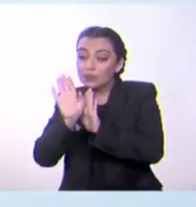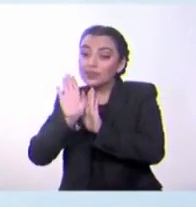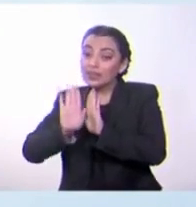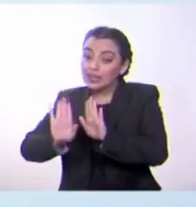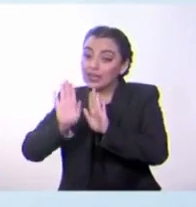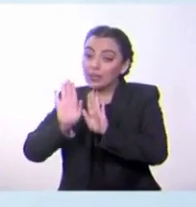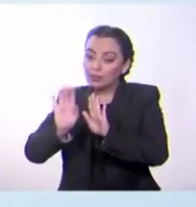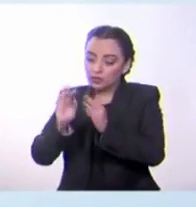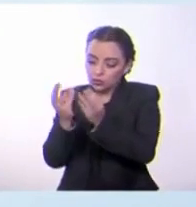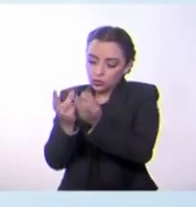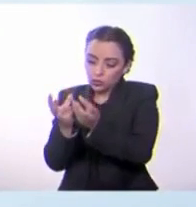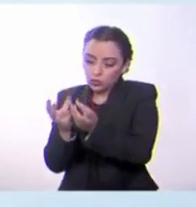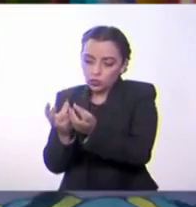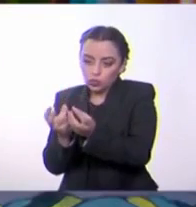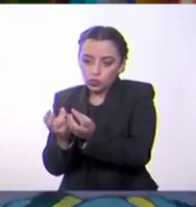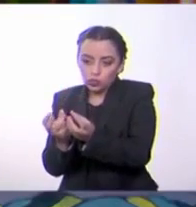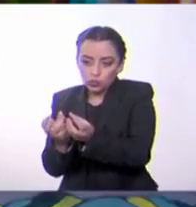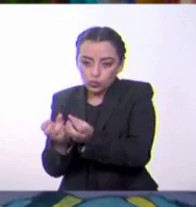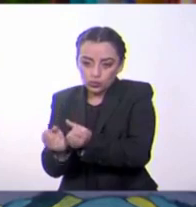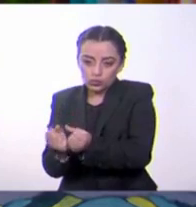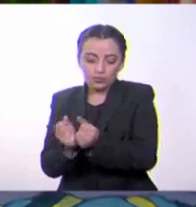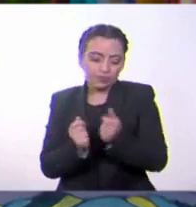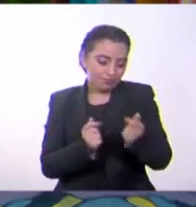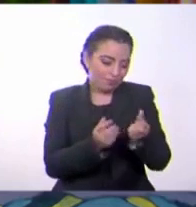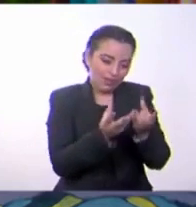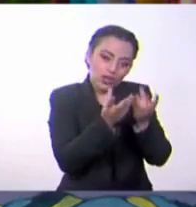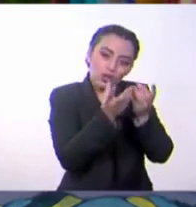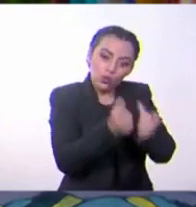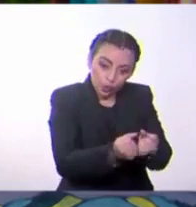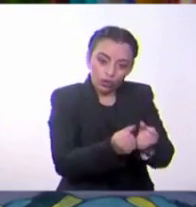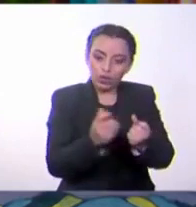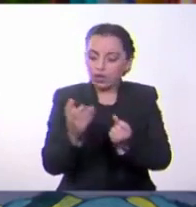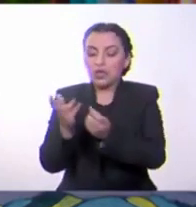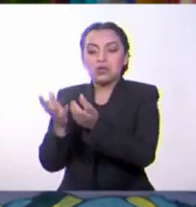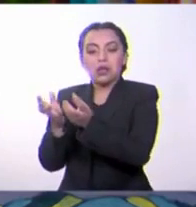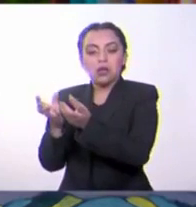ser filtrada completamente hacia los poros.